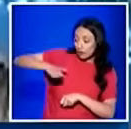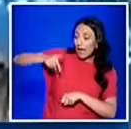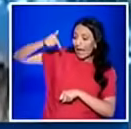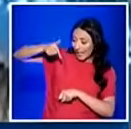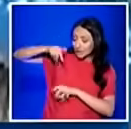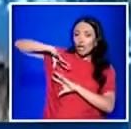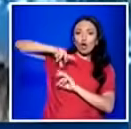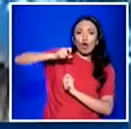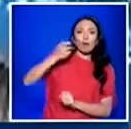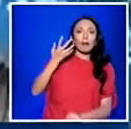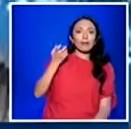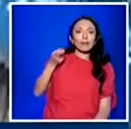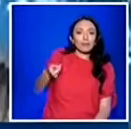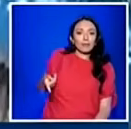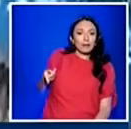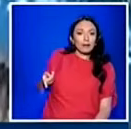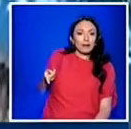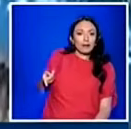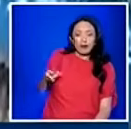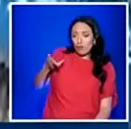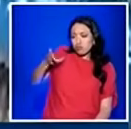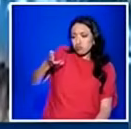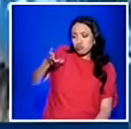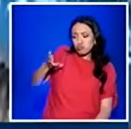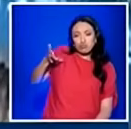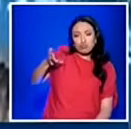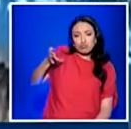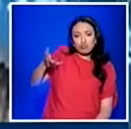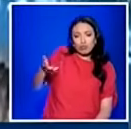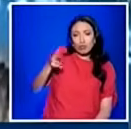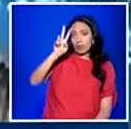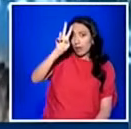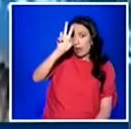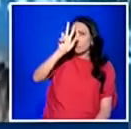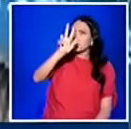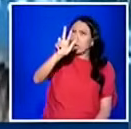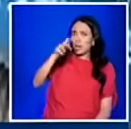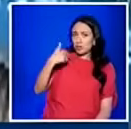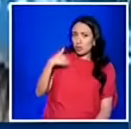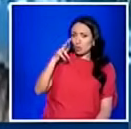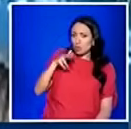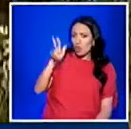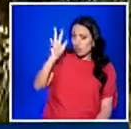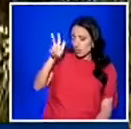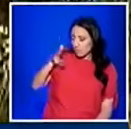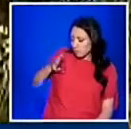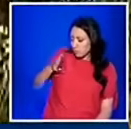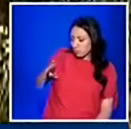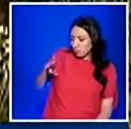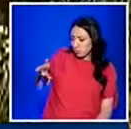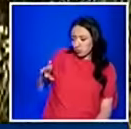el que le dispararon porque fue tres tiros el que dieron.